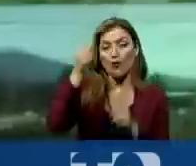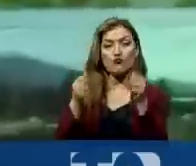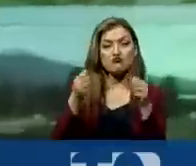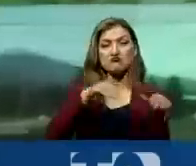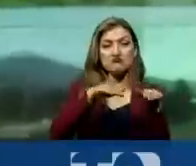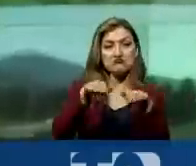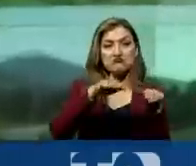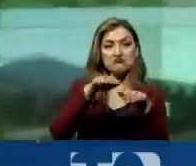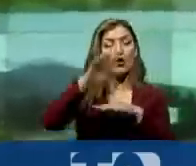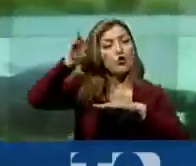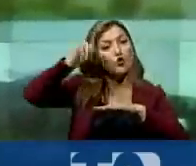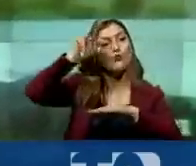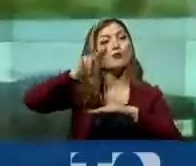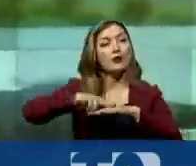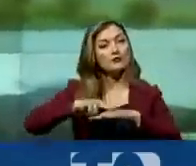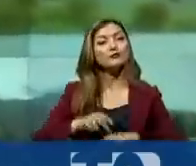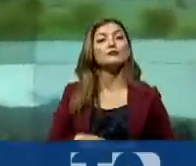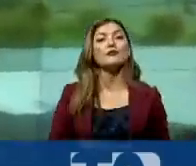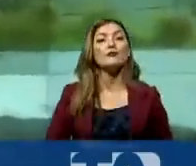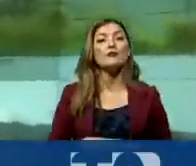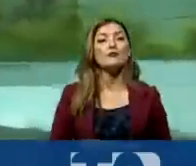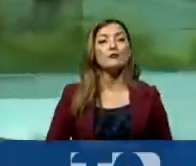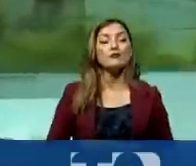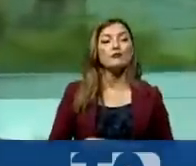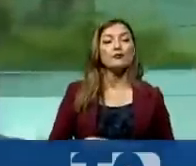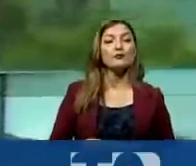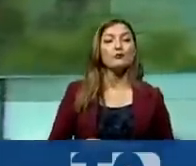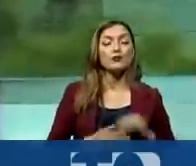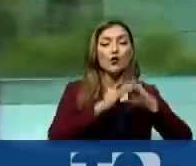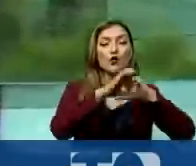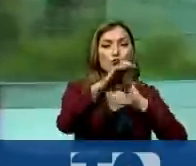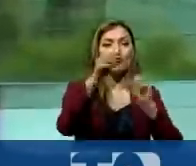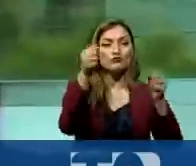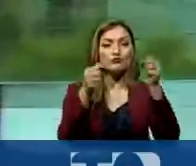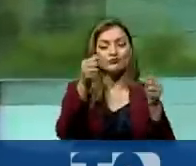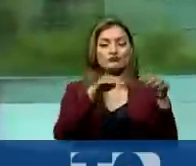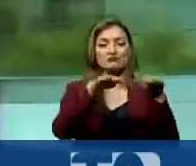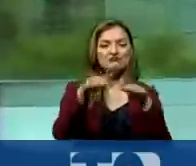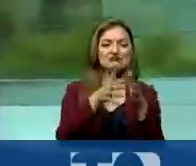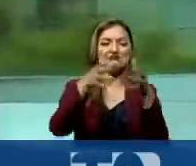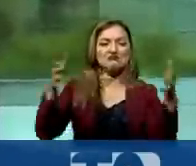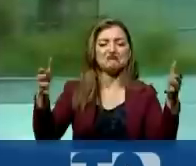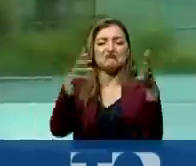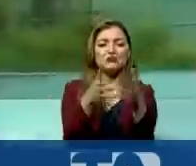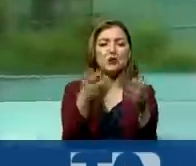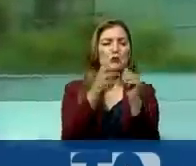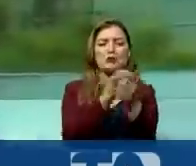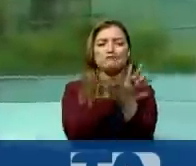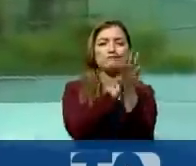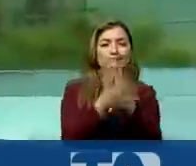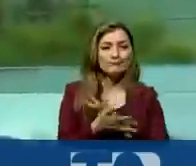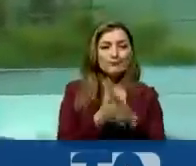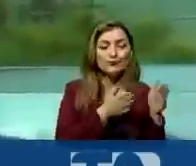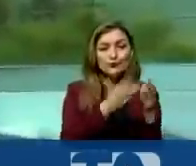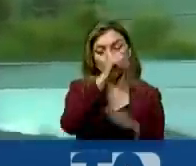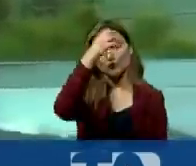no hay mayor inconveniente están circulando vehículos livianos así como buses todo tipo de vehículos no hay problemas sobre la